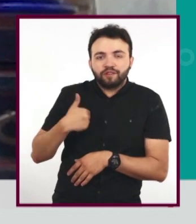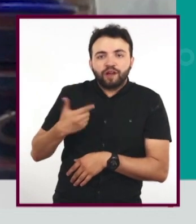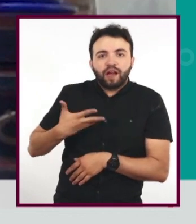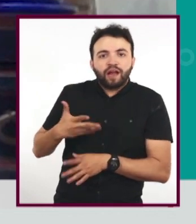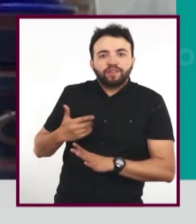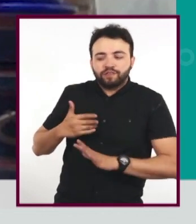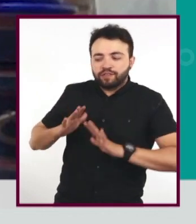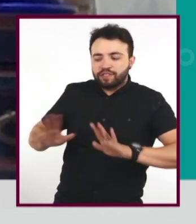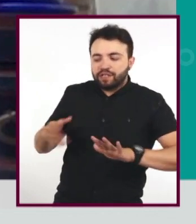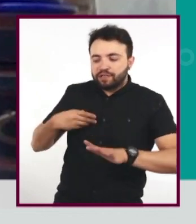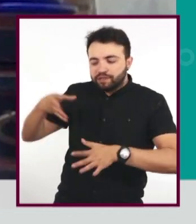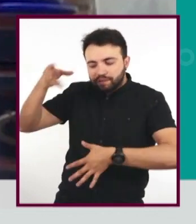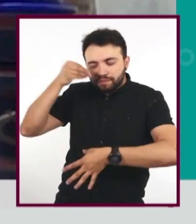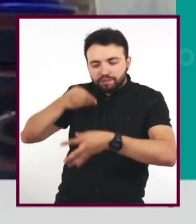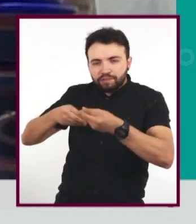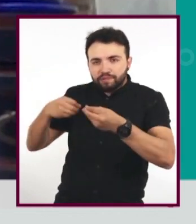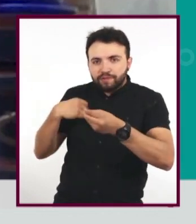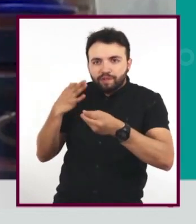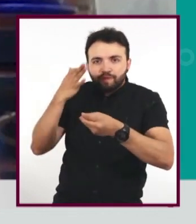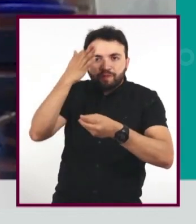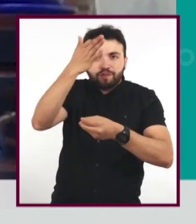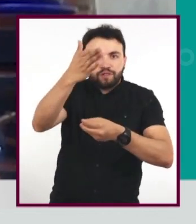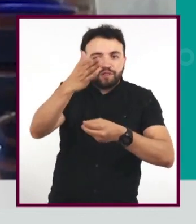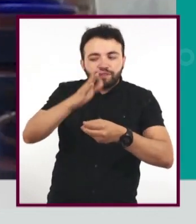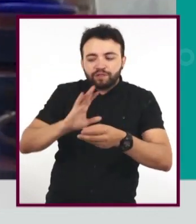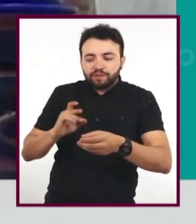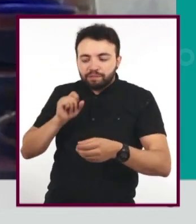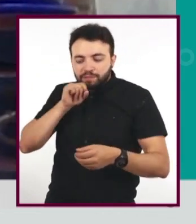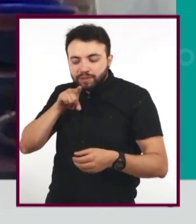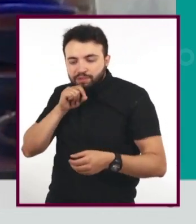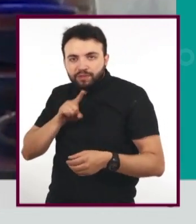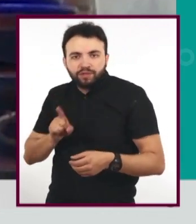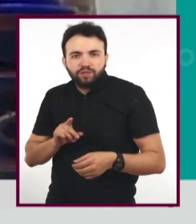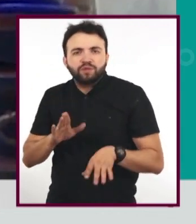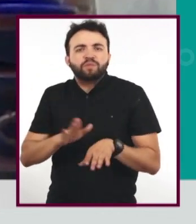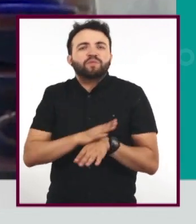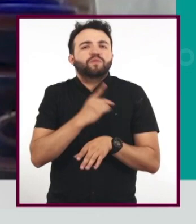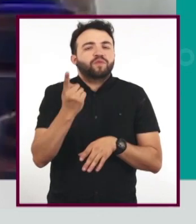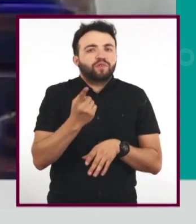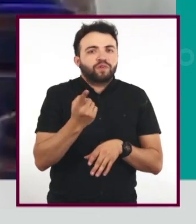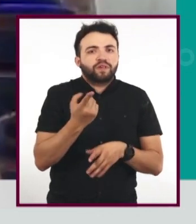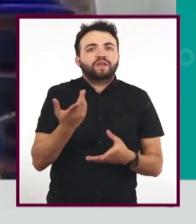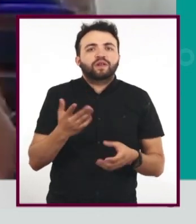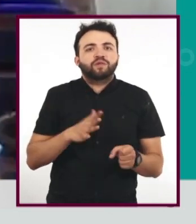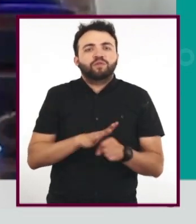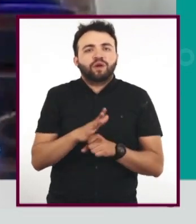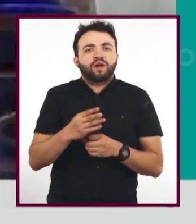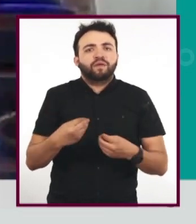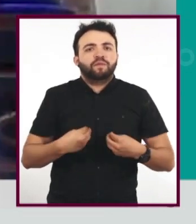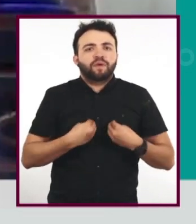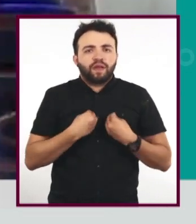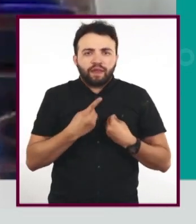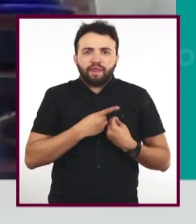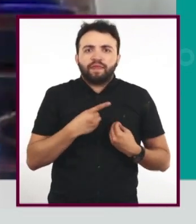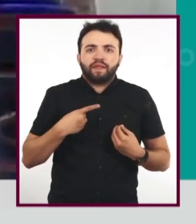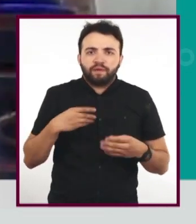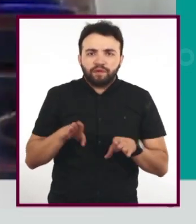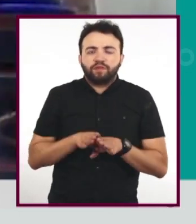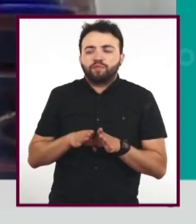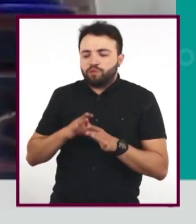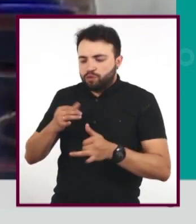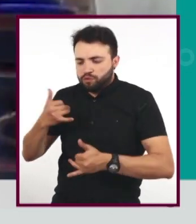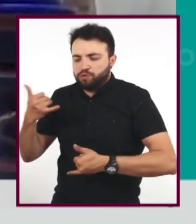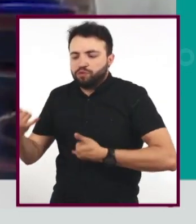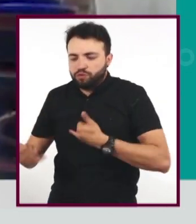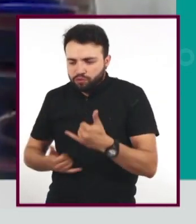el chiste sí es estar viviendo, estar jugando, estar haciendo la analogía en la cancha,